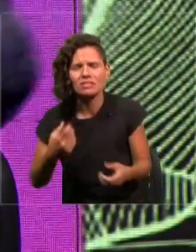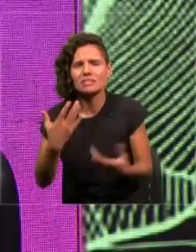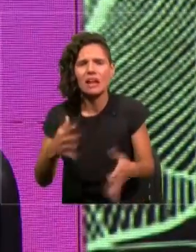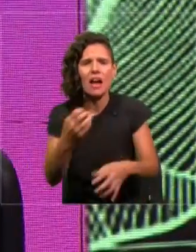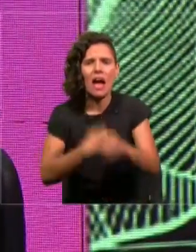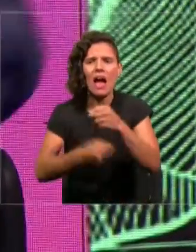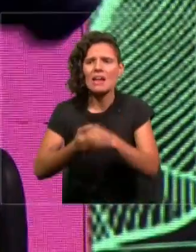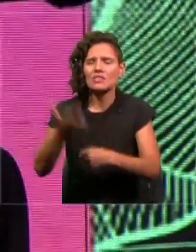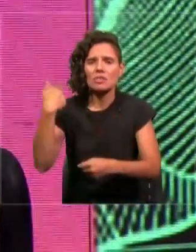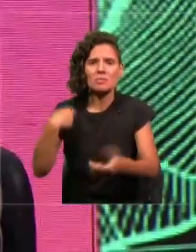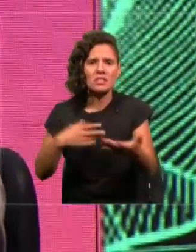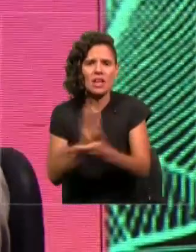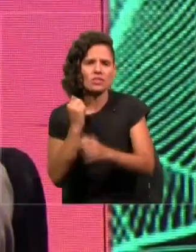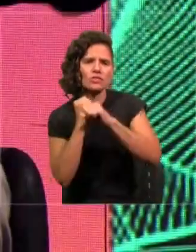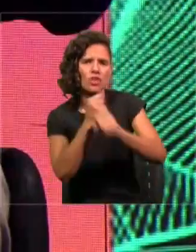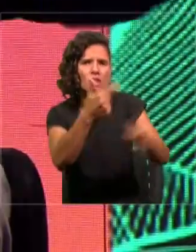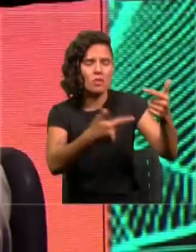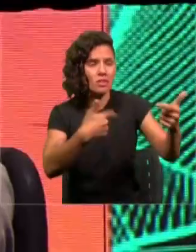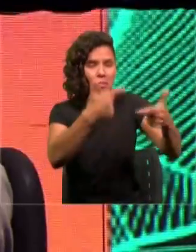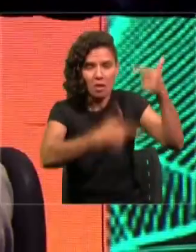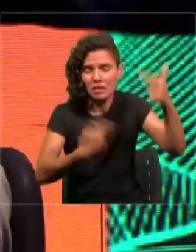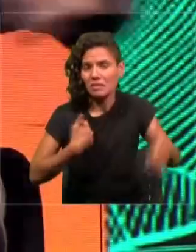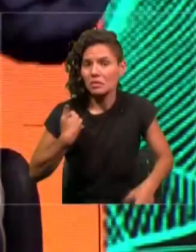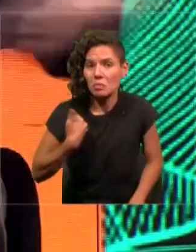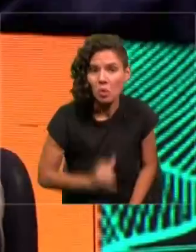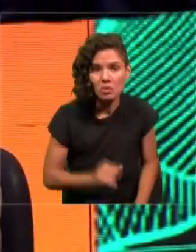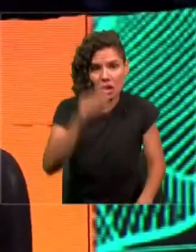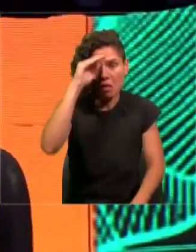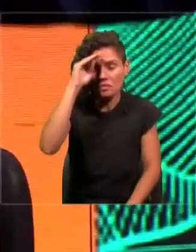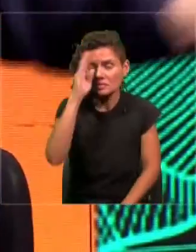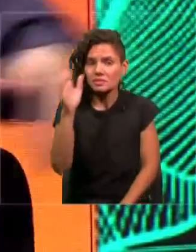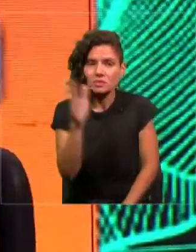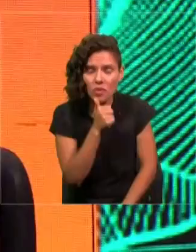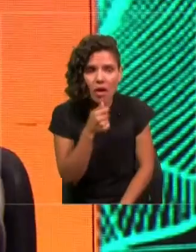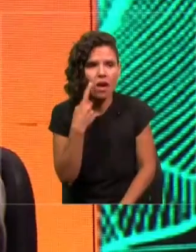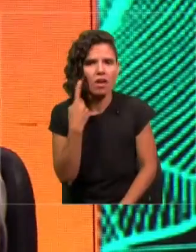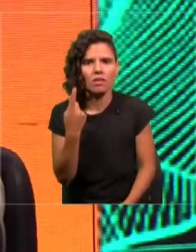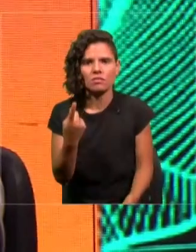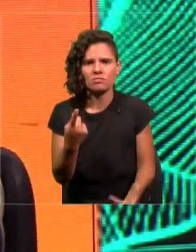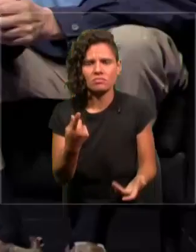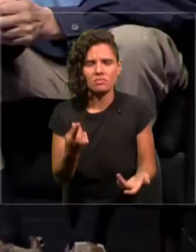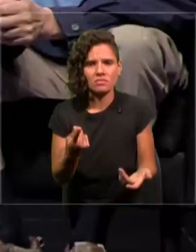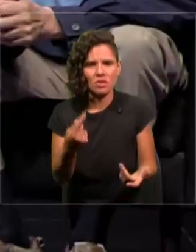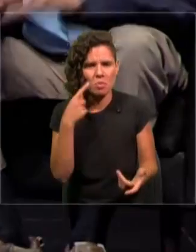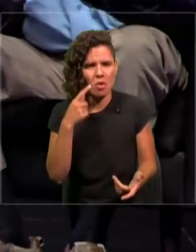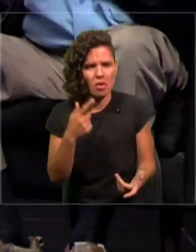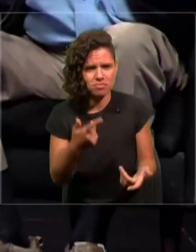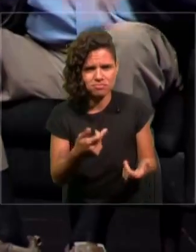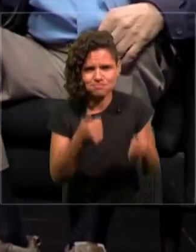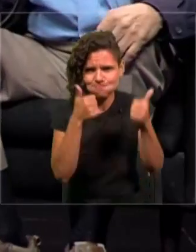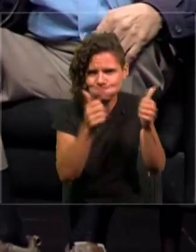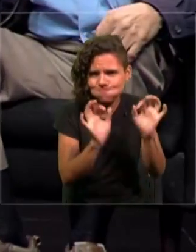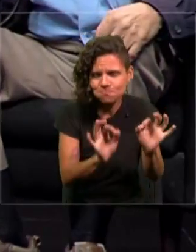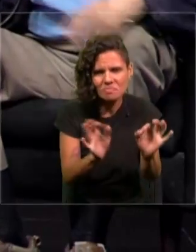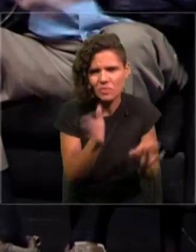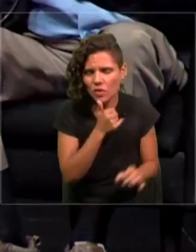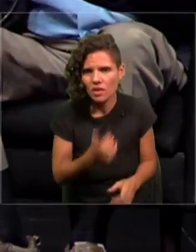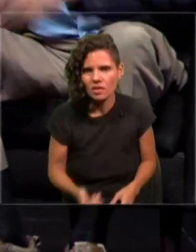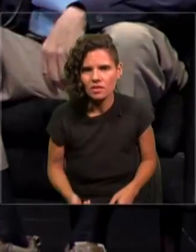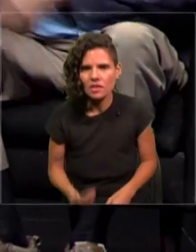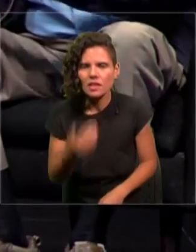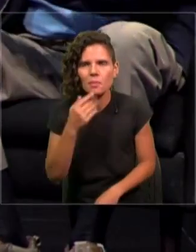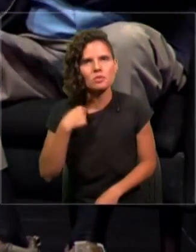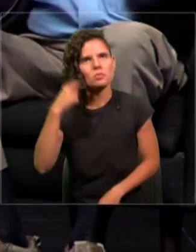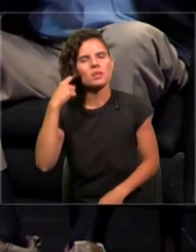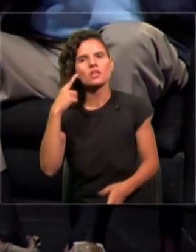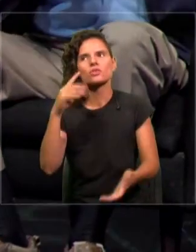contra los políticos, no nos gustan, no creemos en ellos, no tienen legitimidad. Yo creo que estaríamos dispuestos, igual que no me acuerdo qué